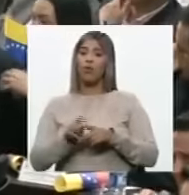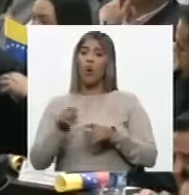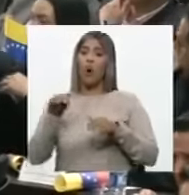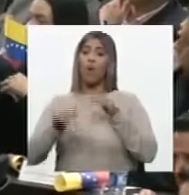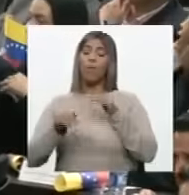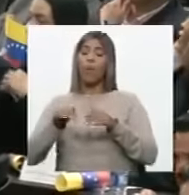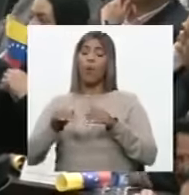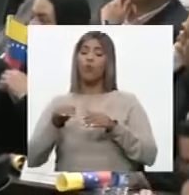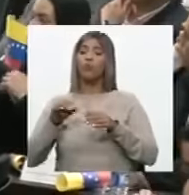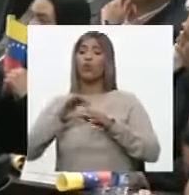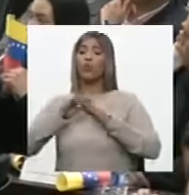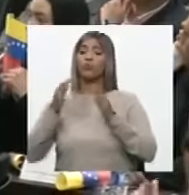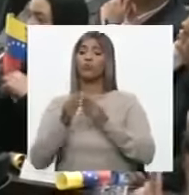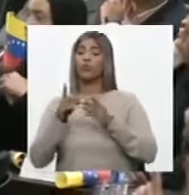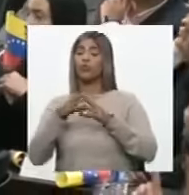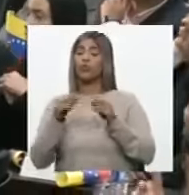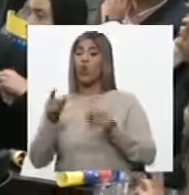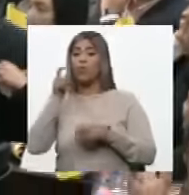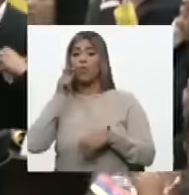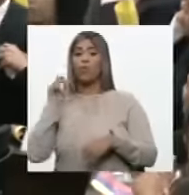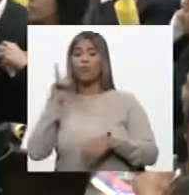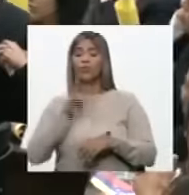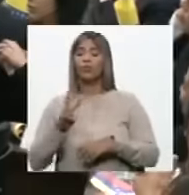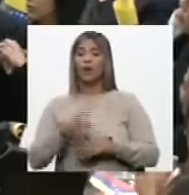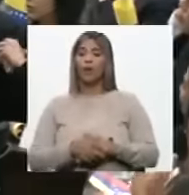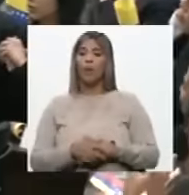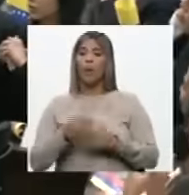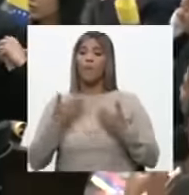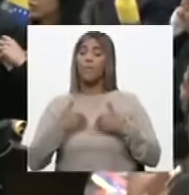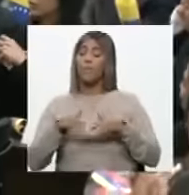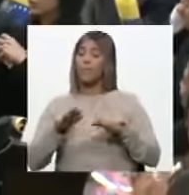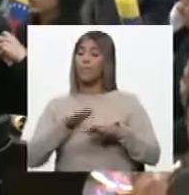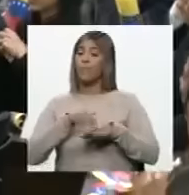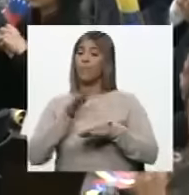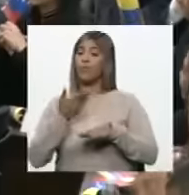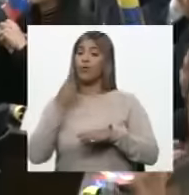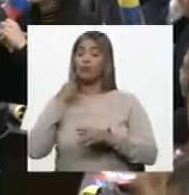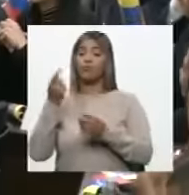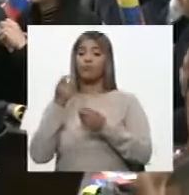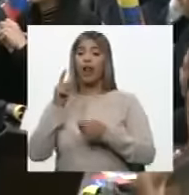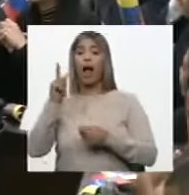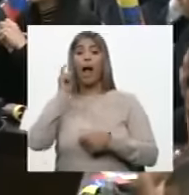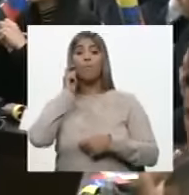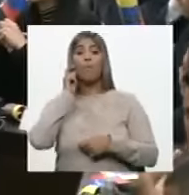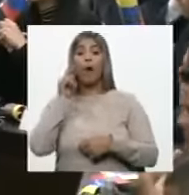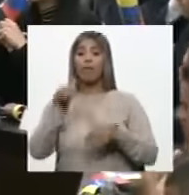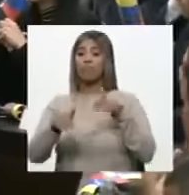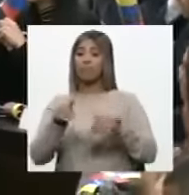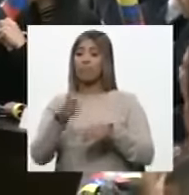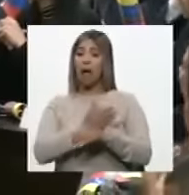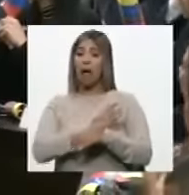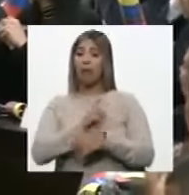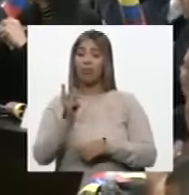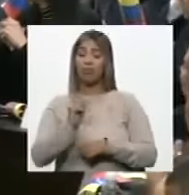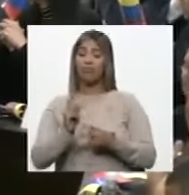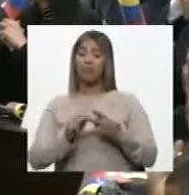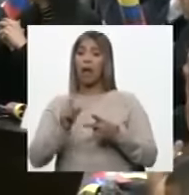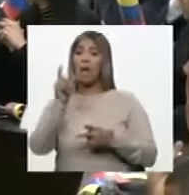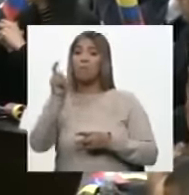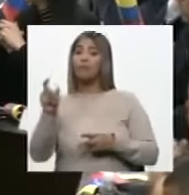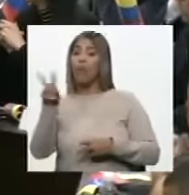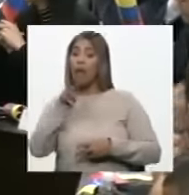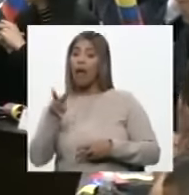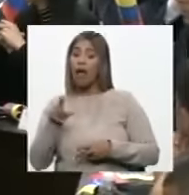voto universal, directo y secreto de todo el pueblo venezolano. Porque hay que recordar que las mujeres no podían votar, los analfabetas no podían